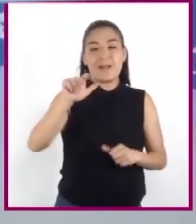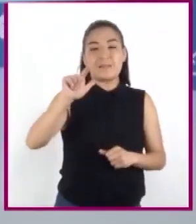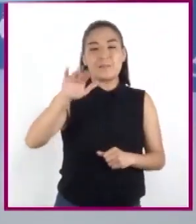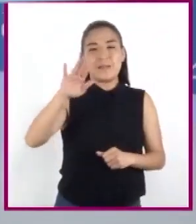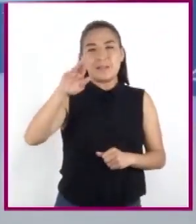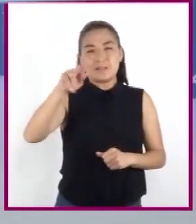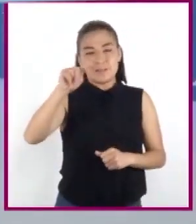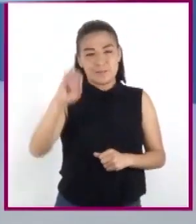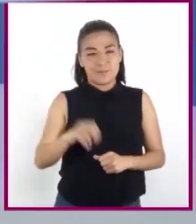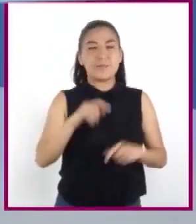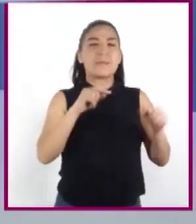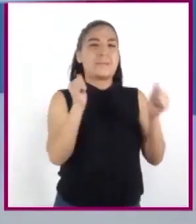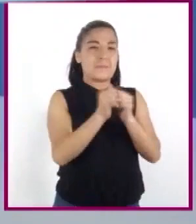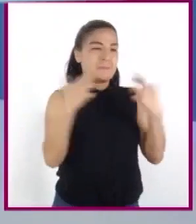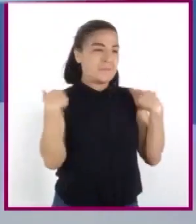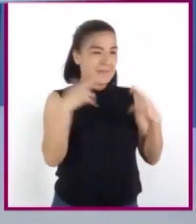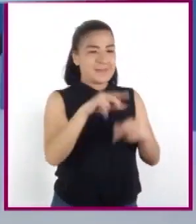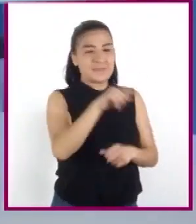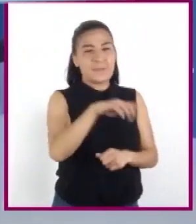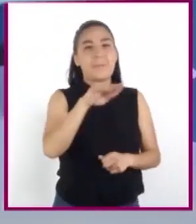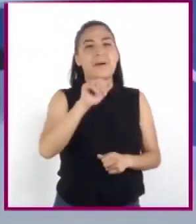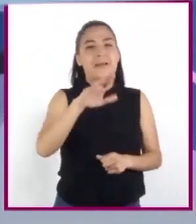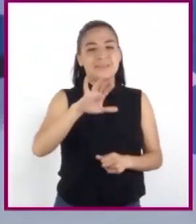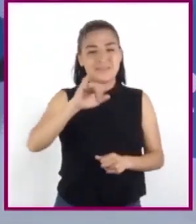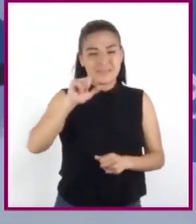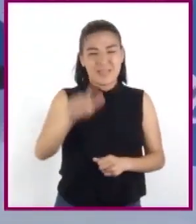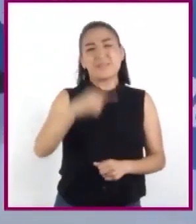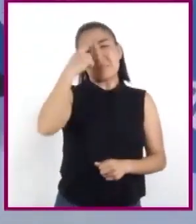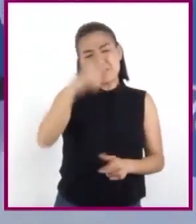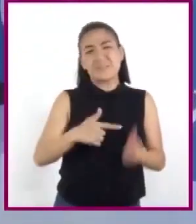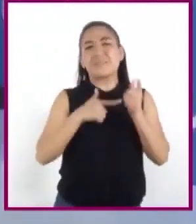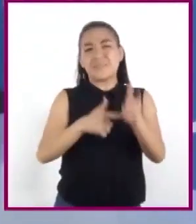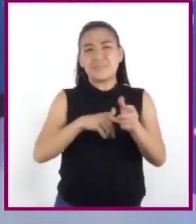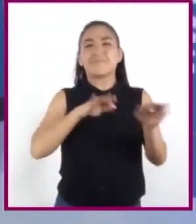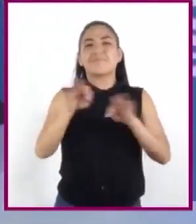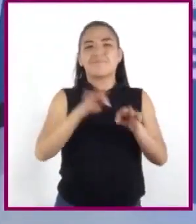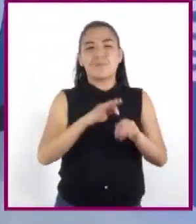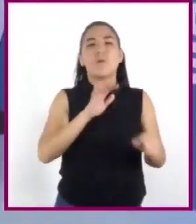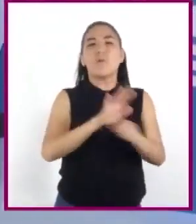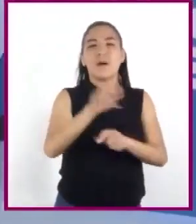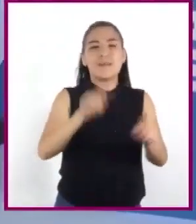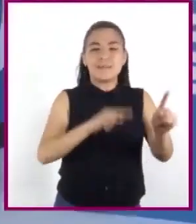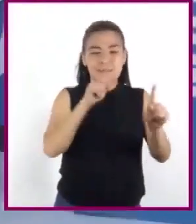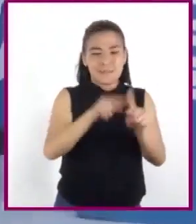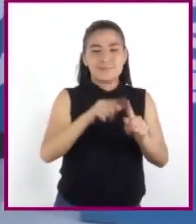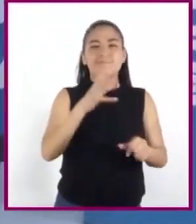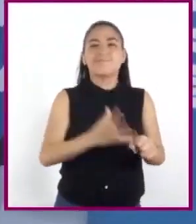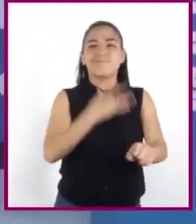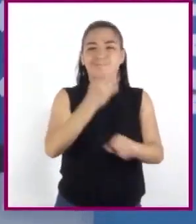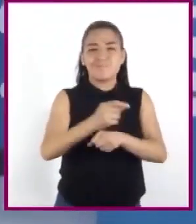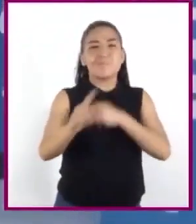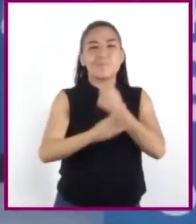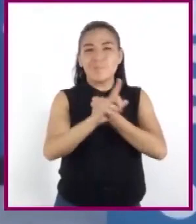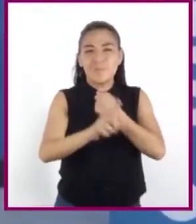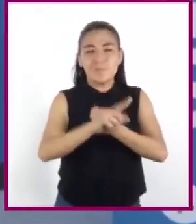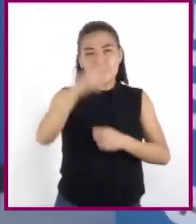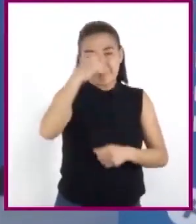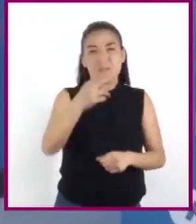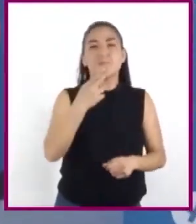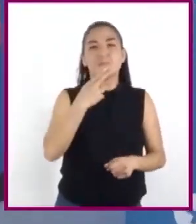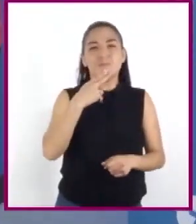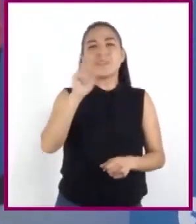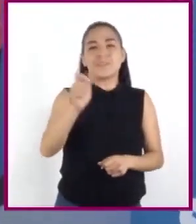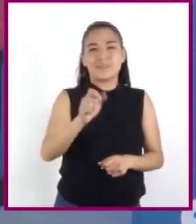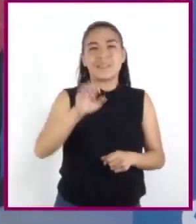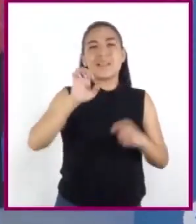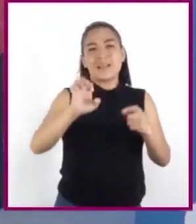junto con el maestro Marcial Rivera. Seguiremos trabajando el aprendizaje esperado, resuelve problemas que implican el uso de ecuaciones de